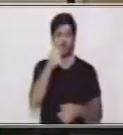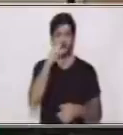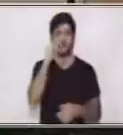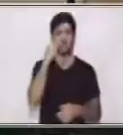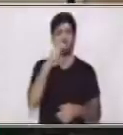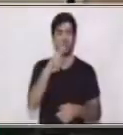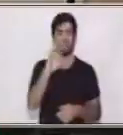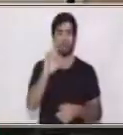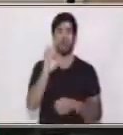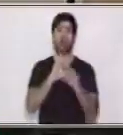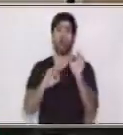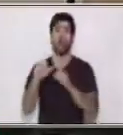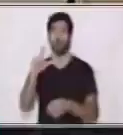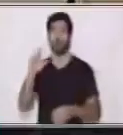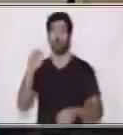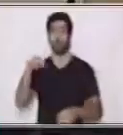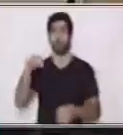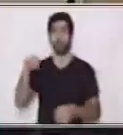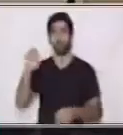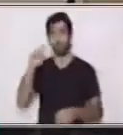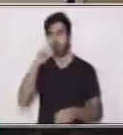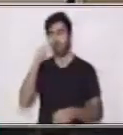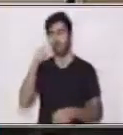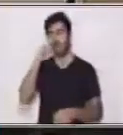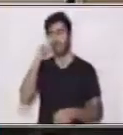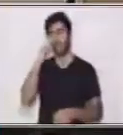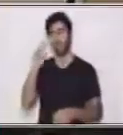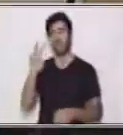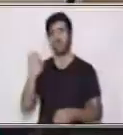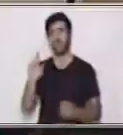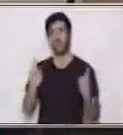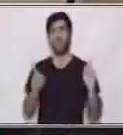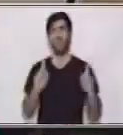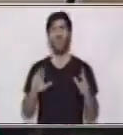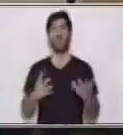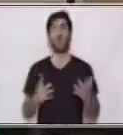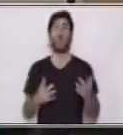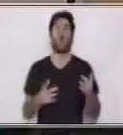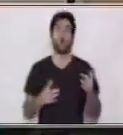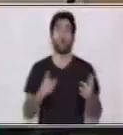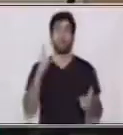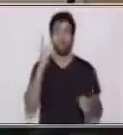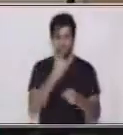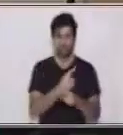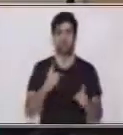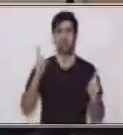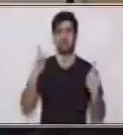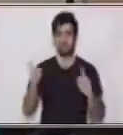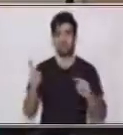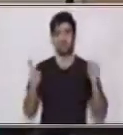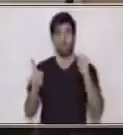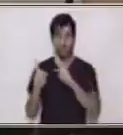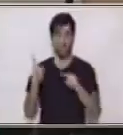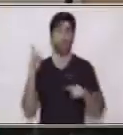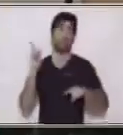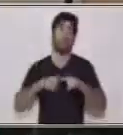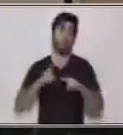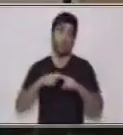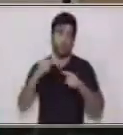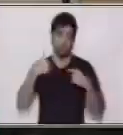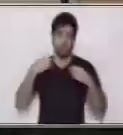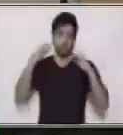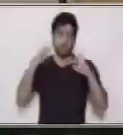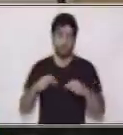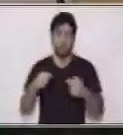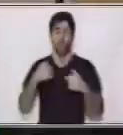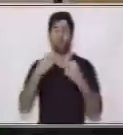Muy bien, es el significado connotativo. ¿Por qué? Porque este dependerá del autor y de lo que quiera transmitir.